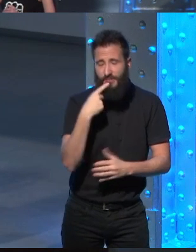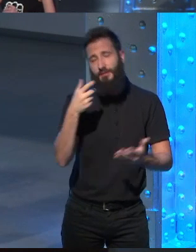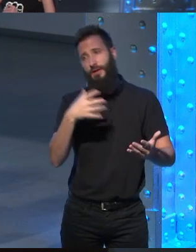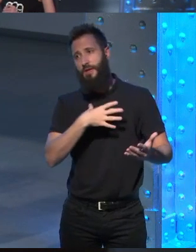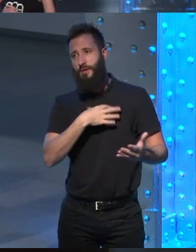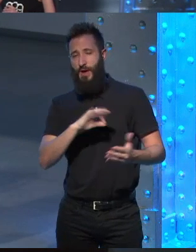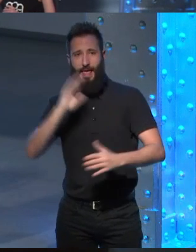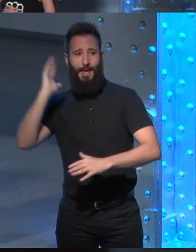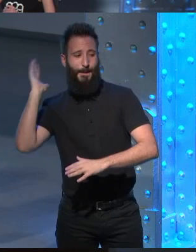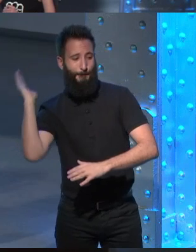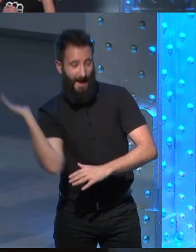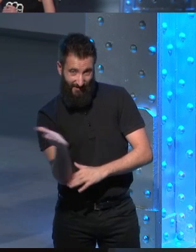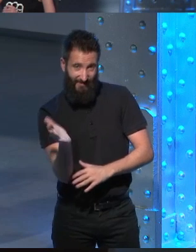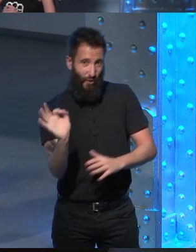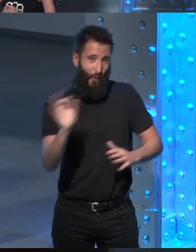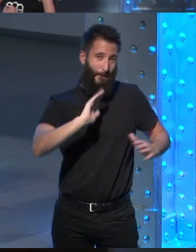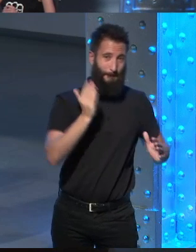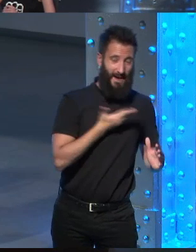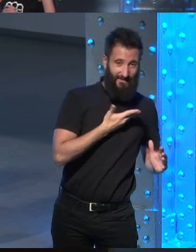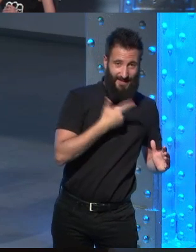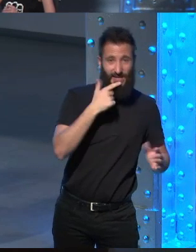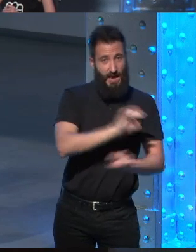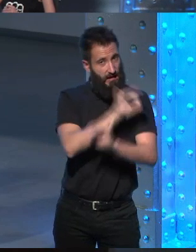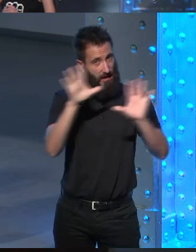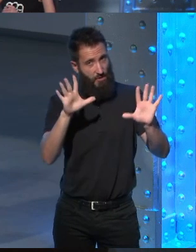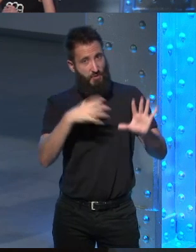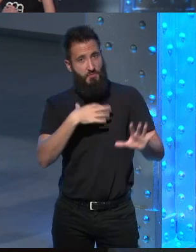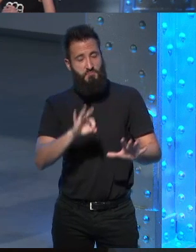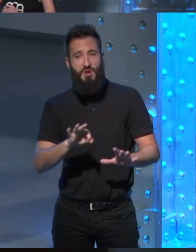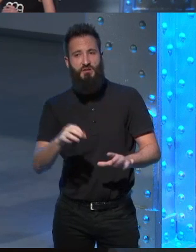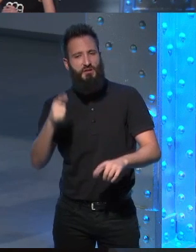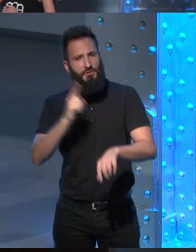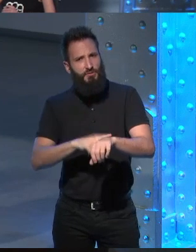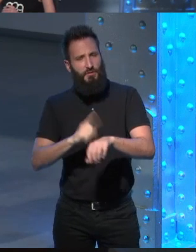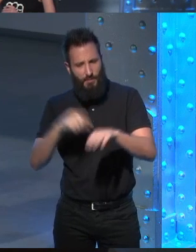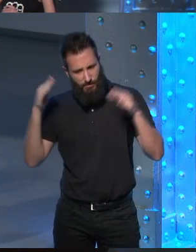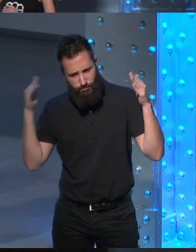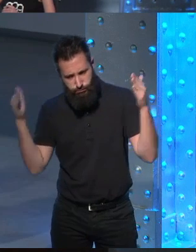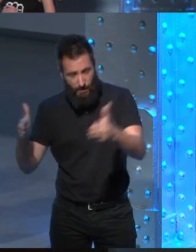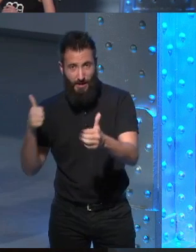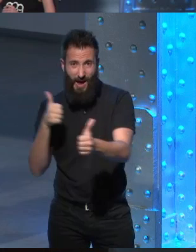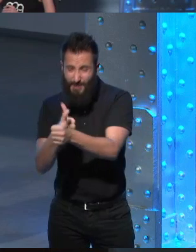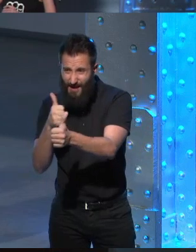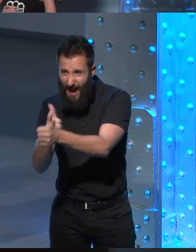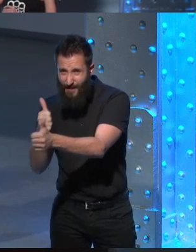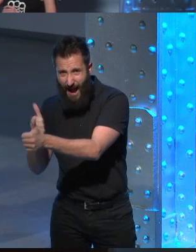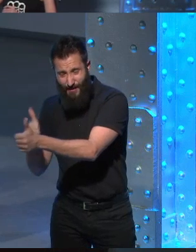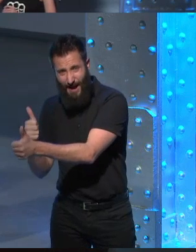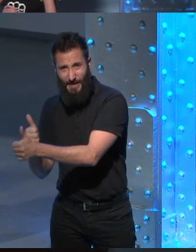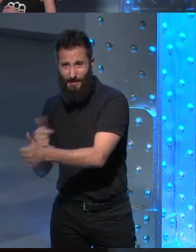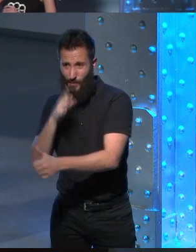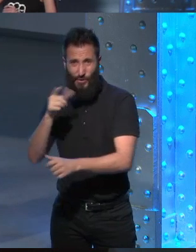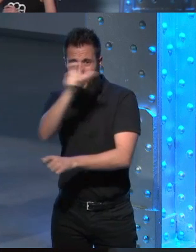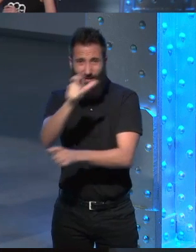y realmente te perjudique de manera clara, empleas mucho más tiempo y mucho más esfuerzo persiguiendo a cada uno de esos